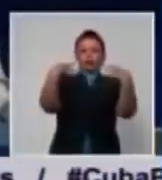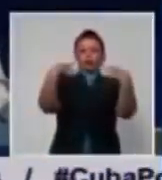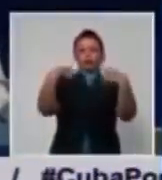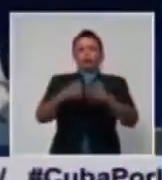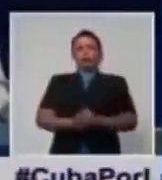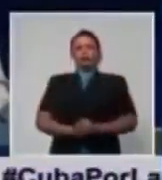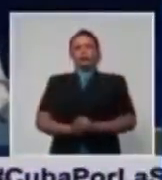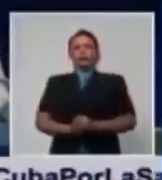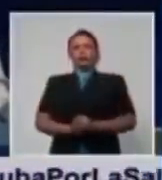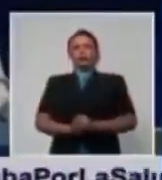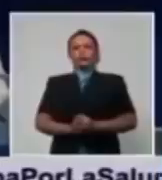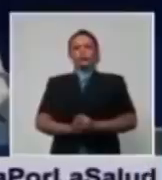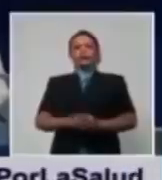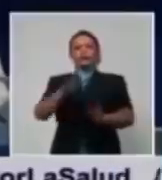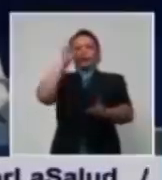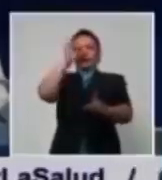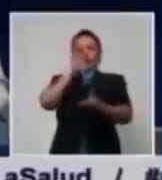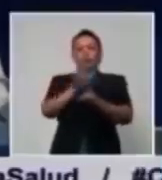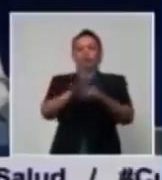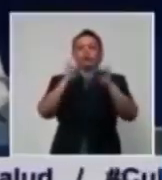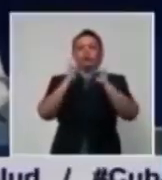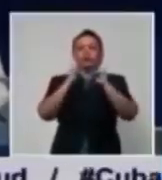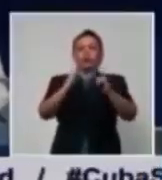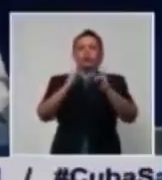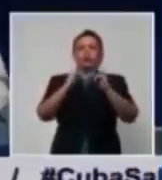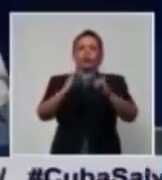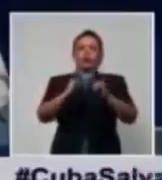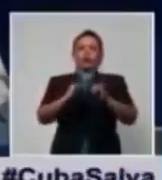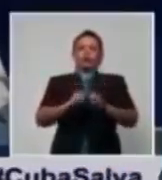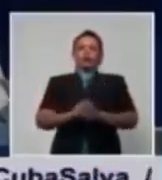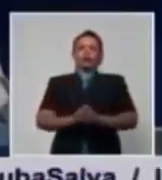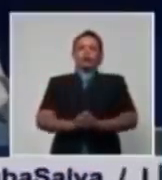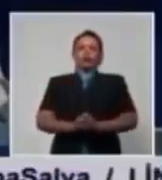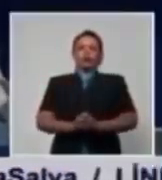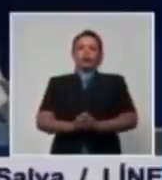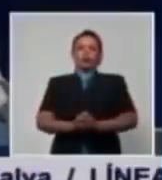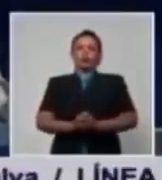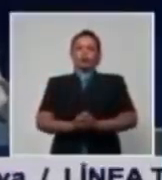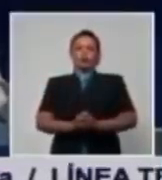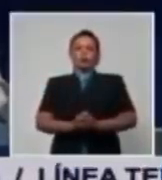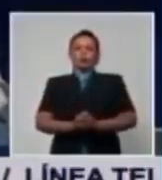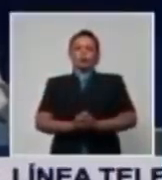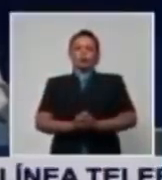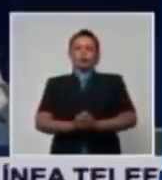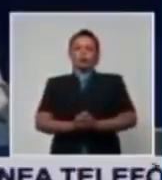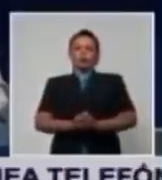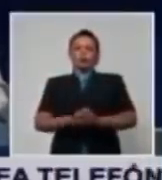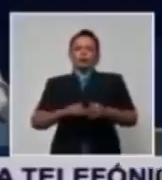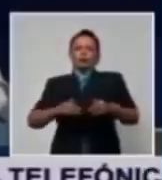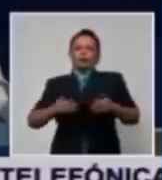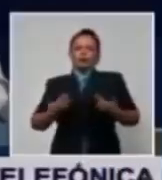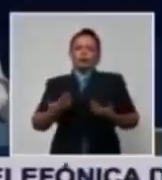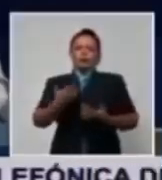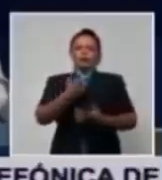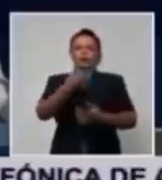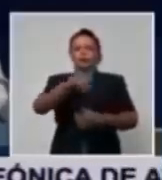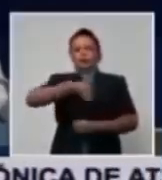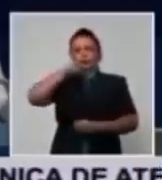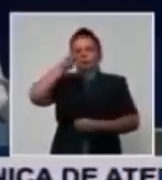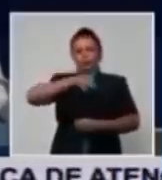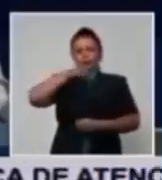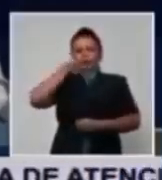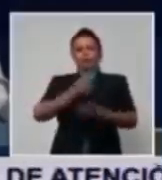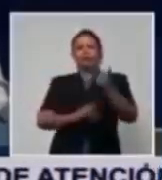comenzamos nuestra información de hoy con algo que queremos esclarecer, ¿no? Y